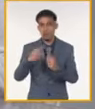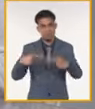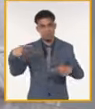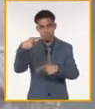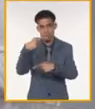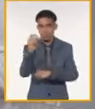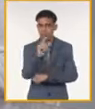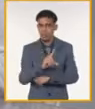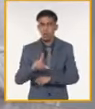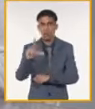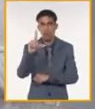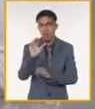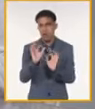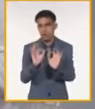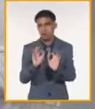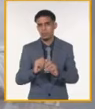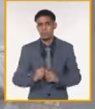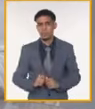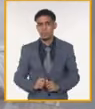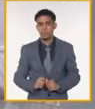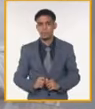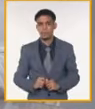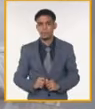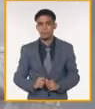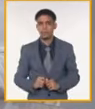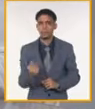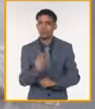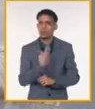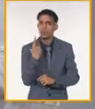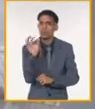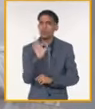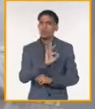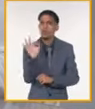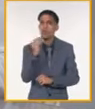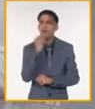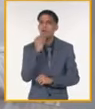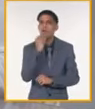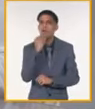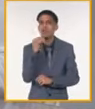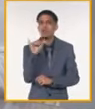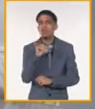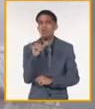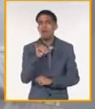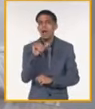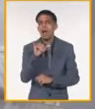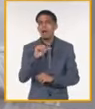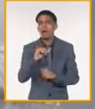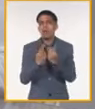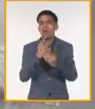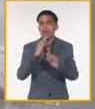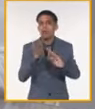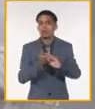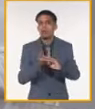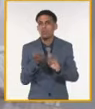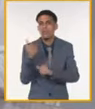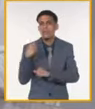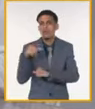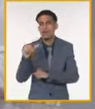no nunca vamos a a ni vamos a desviarnos de ese camino porque por esa por esa ruta tenemos que